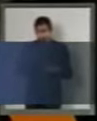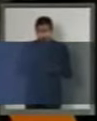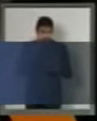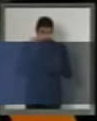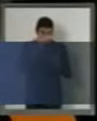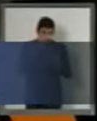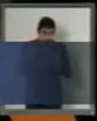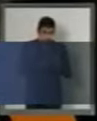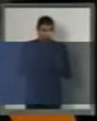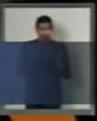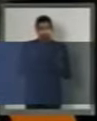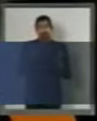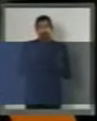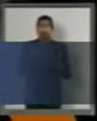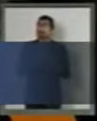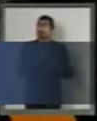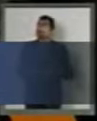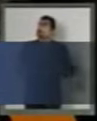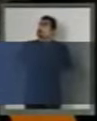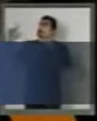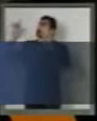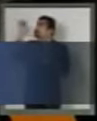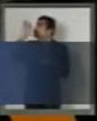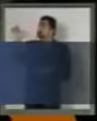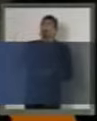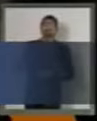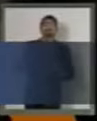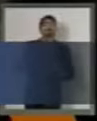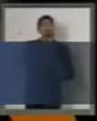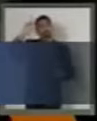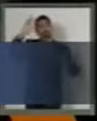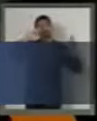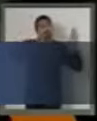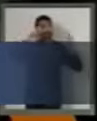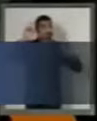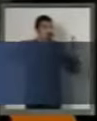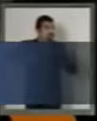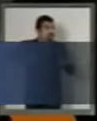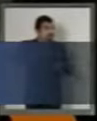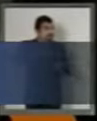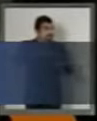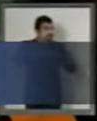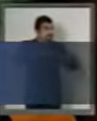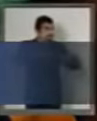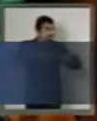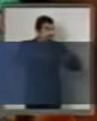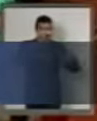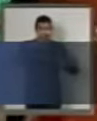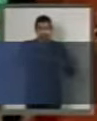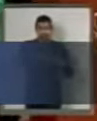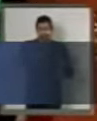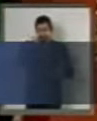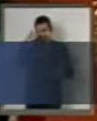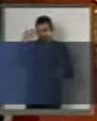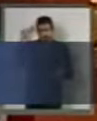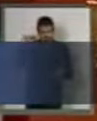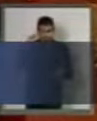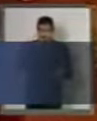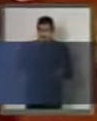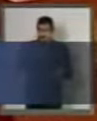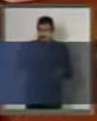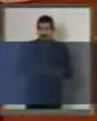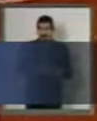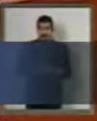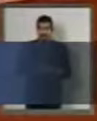fin, el senador Barrio presentó a la Junta de Coordinación Política un proyecto completo. ¿Qué proponíamos